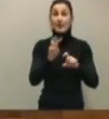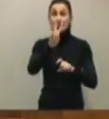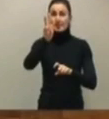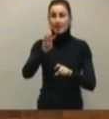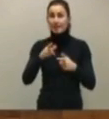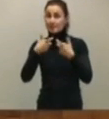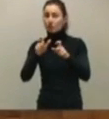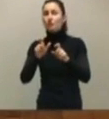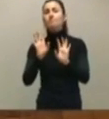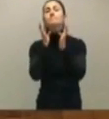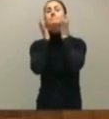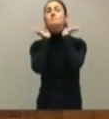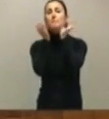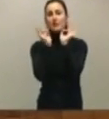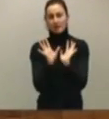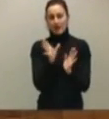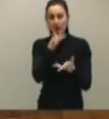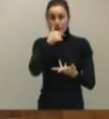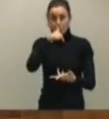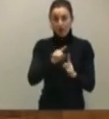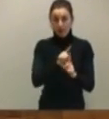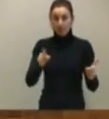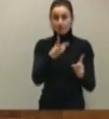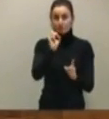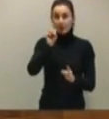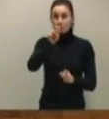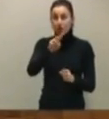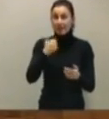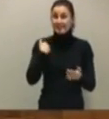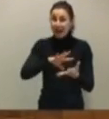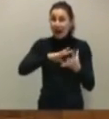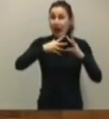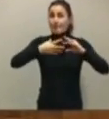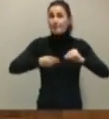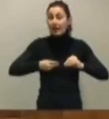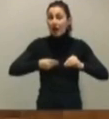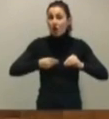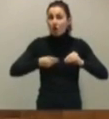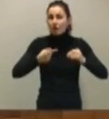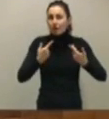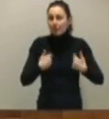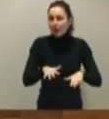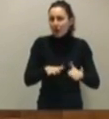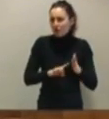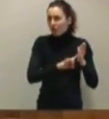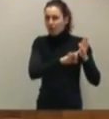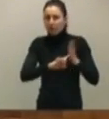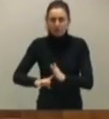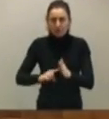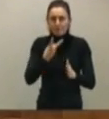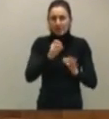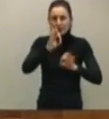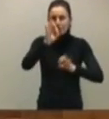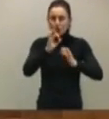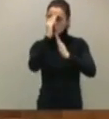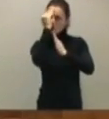tercer sector, a las que, por cierto, en el presente ejercicio del 2012 se les aplicó un injusto e indiscriminado recorte